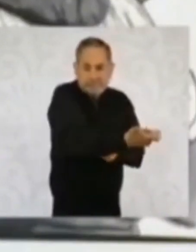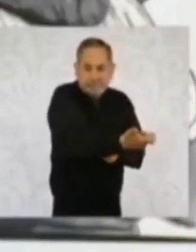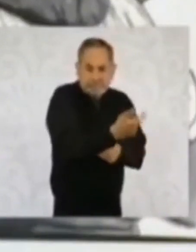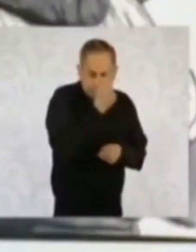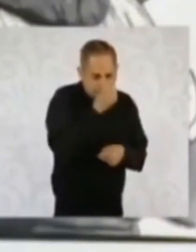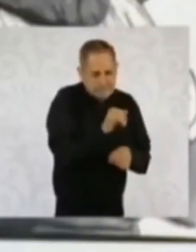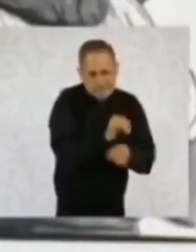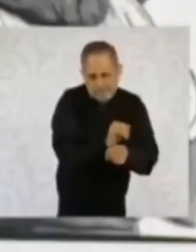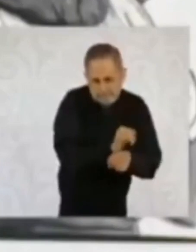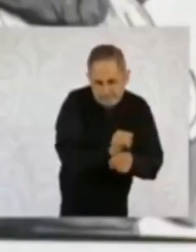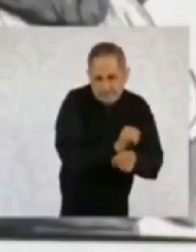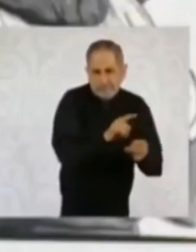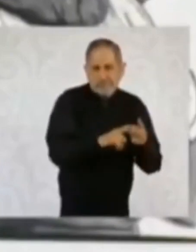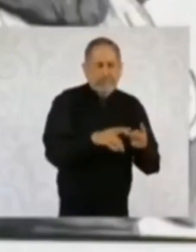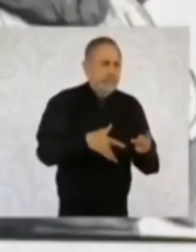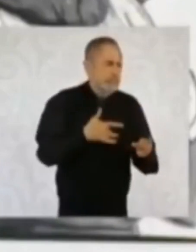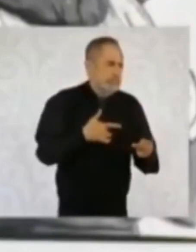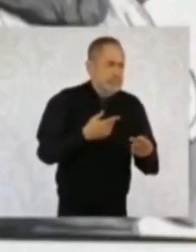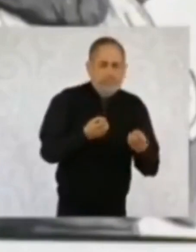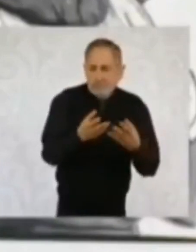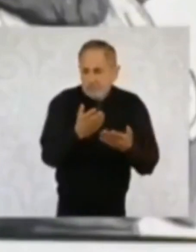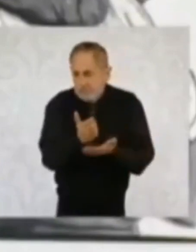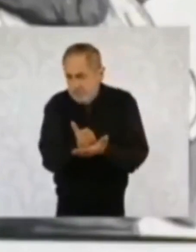de investigación, humanistas.